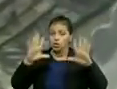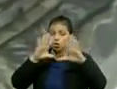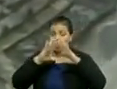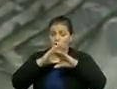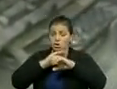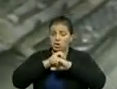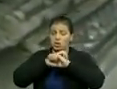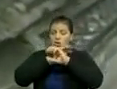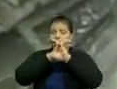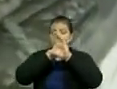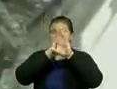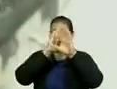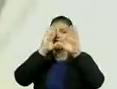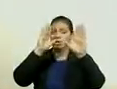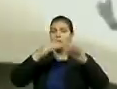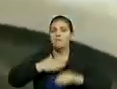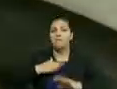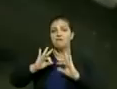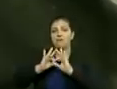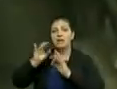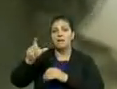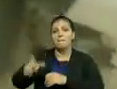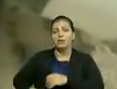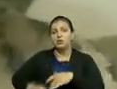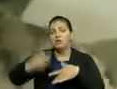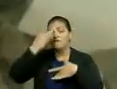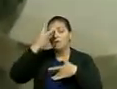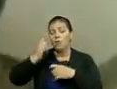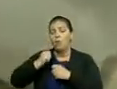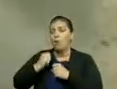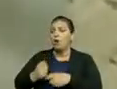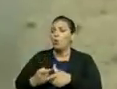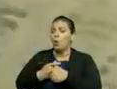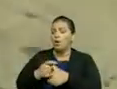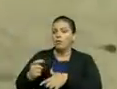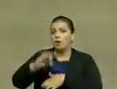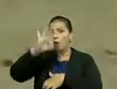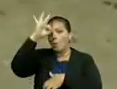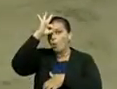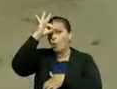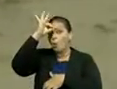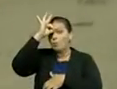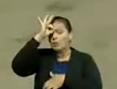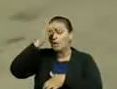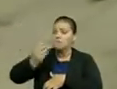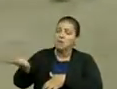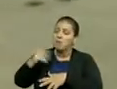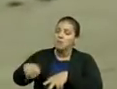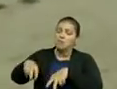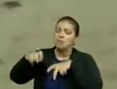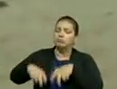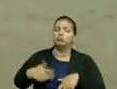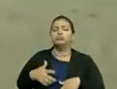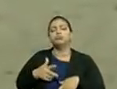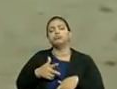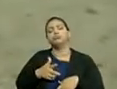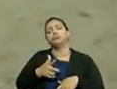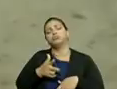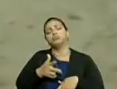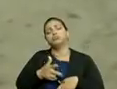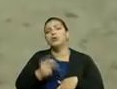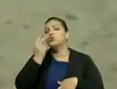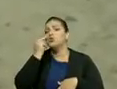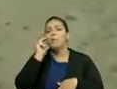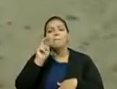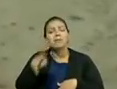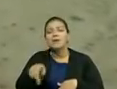Estaba sacando un familiar al hospital y en lo que venía para ir al hospital no se vio y el carro fue a la zanja. Tuvo que